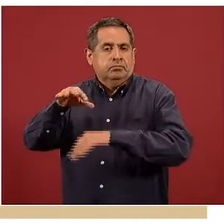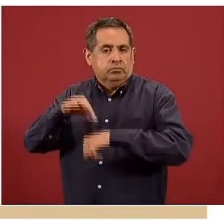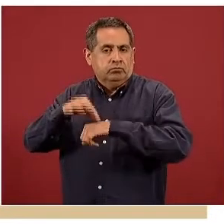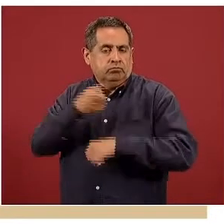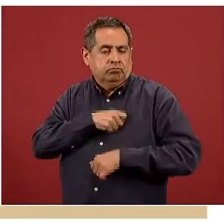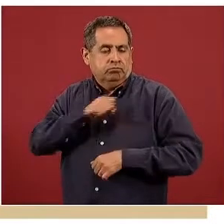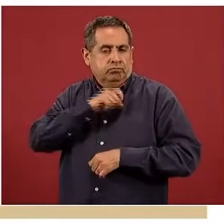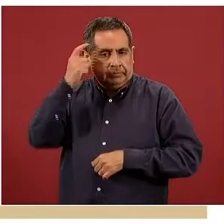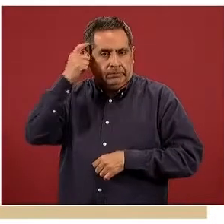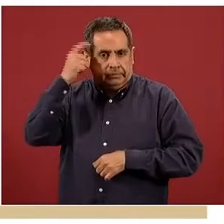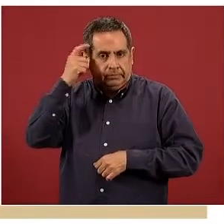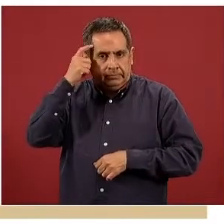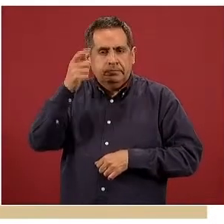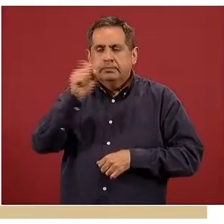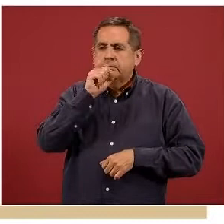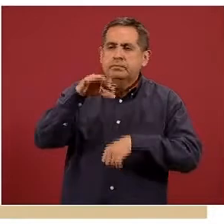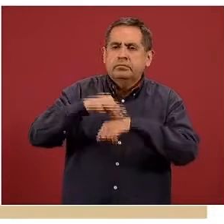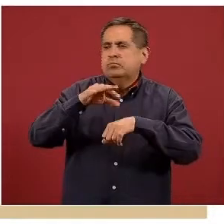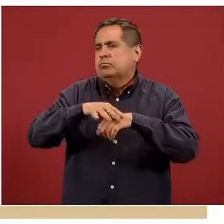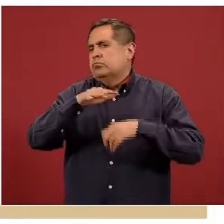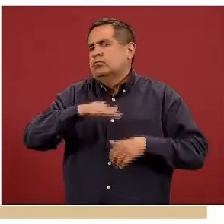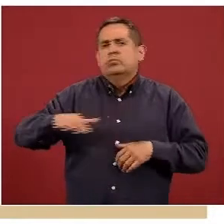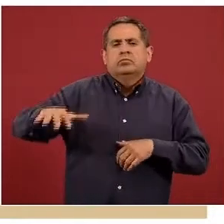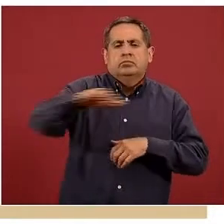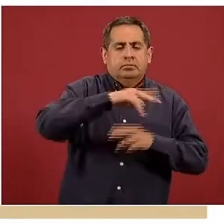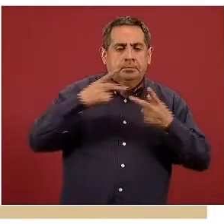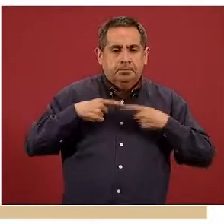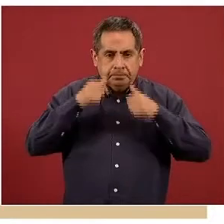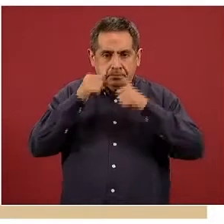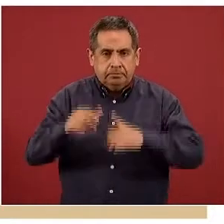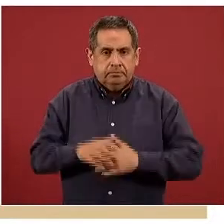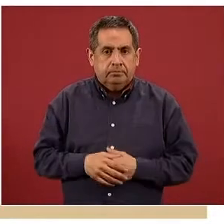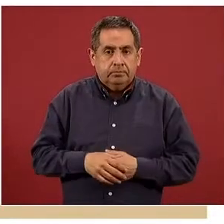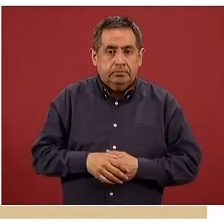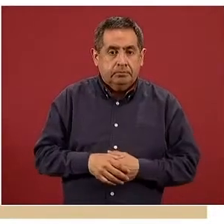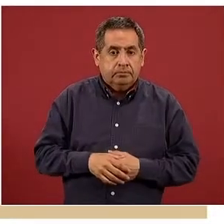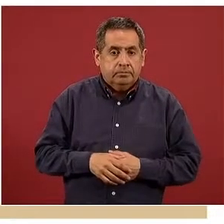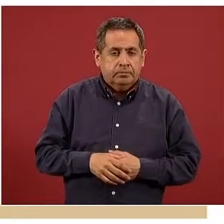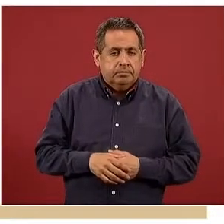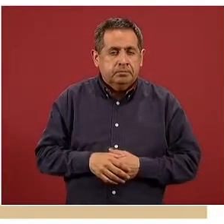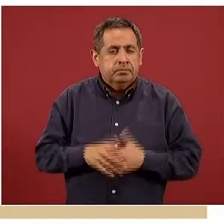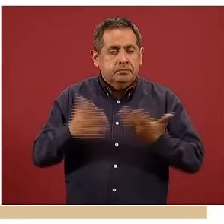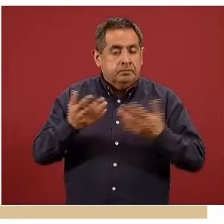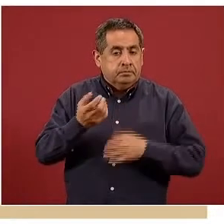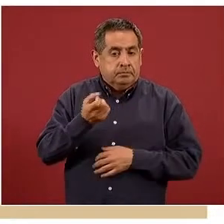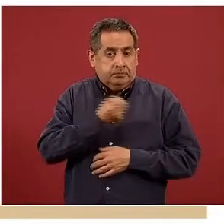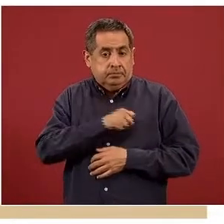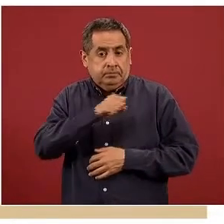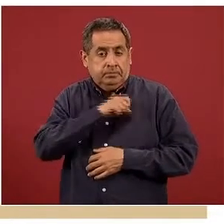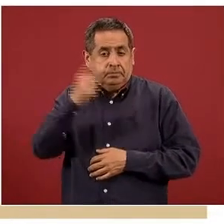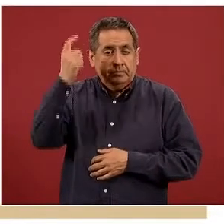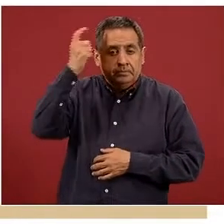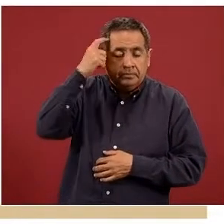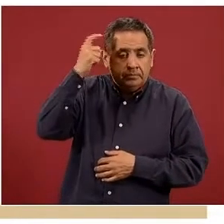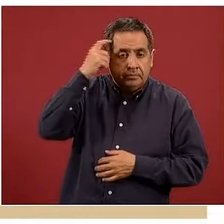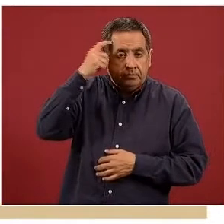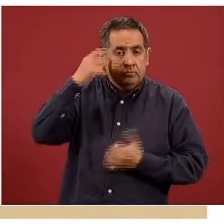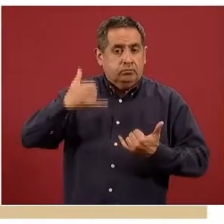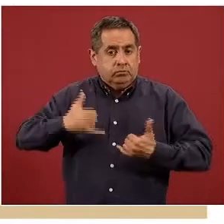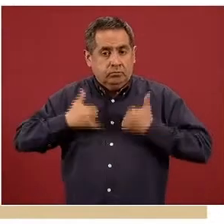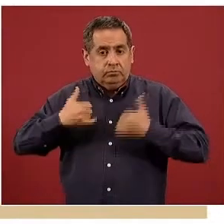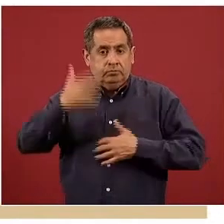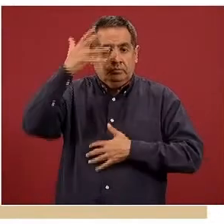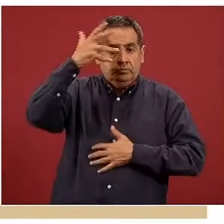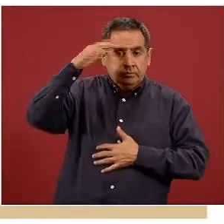para también médicos que atienden a las personas. Cualquier entendimiento actual de la salud mental del adolescente y del